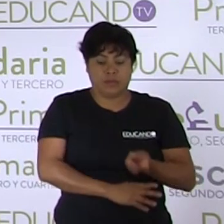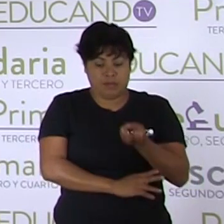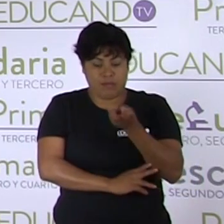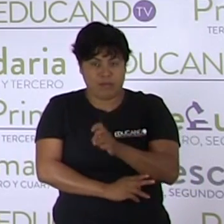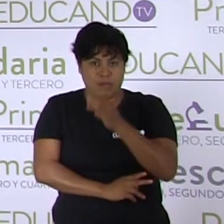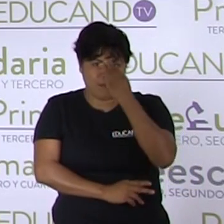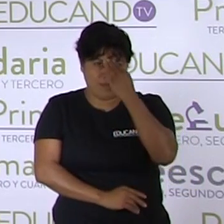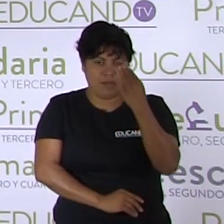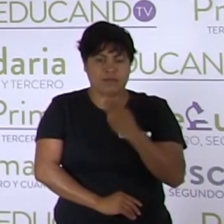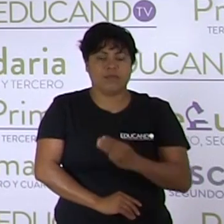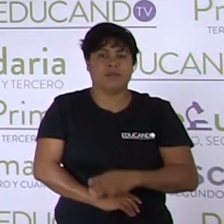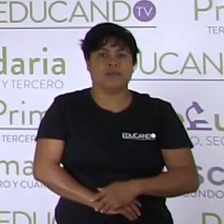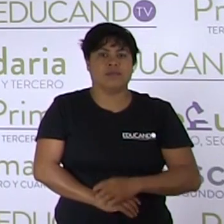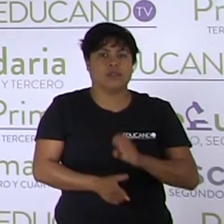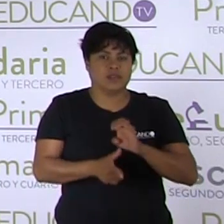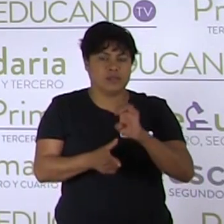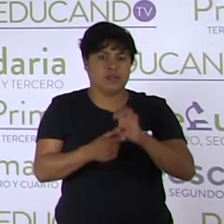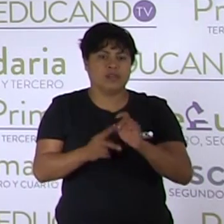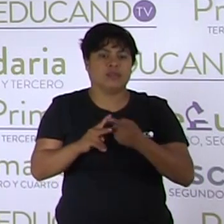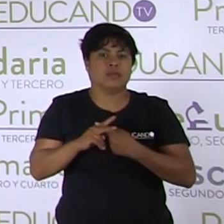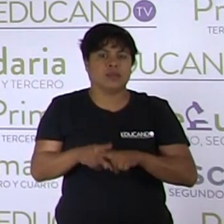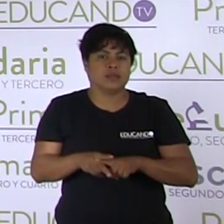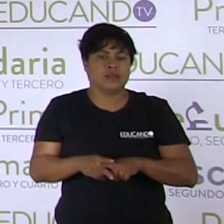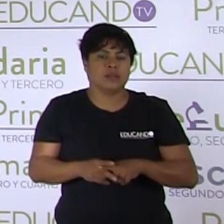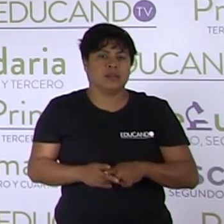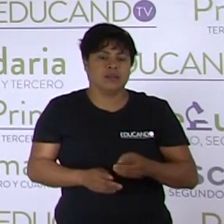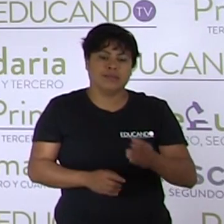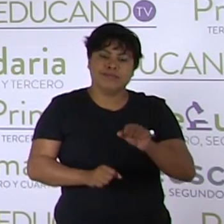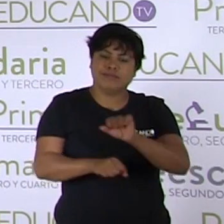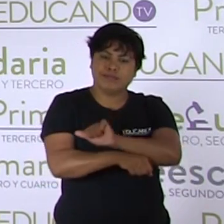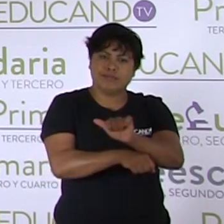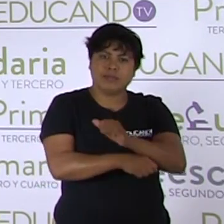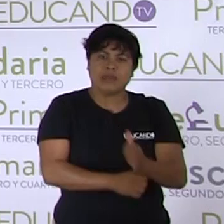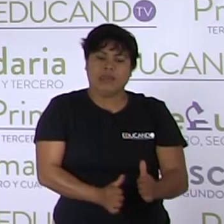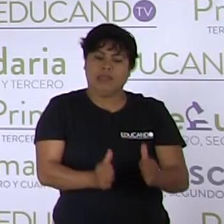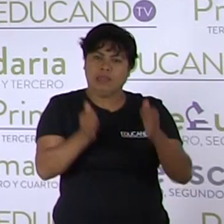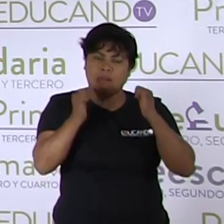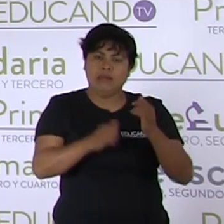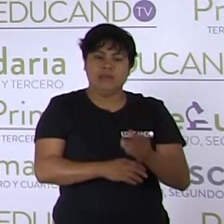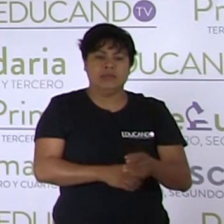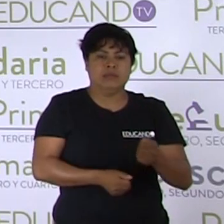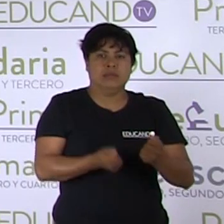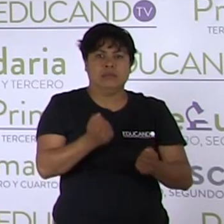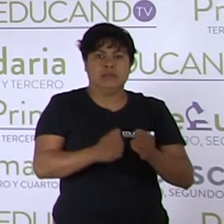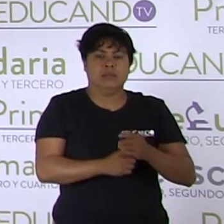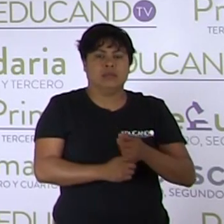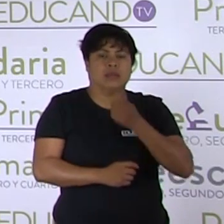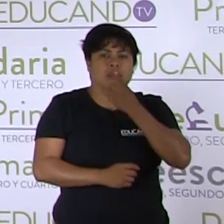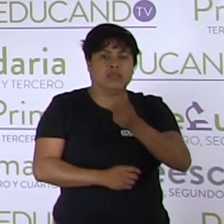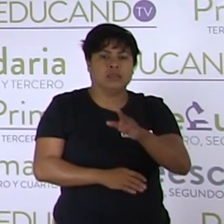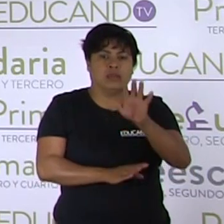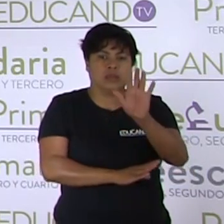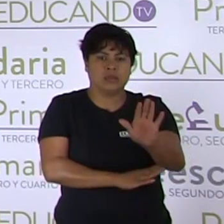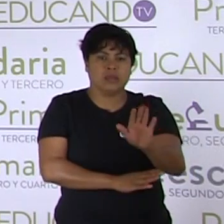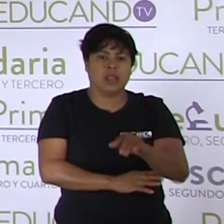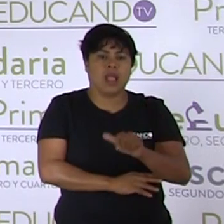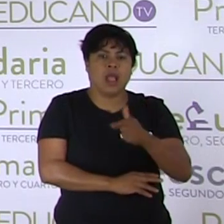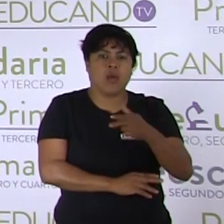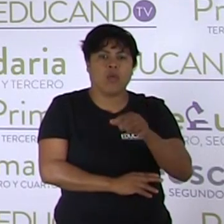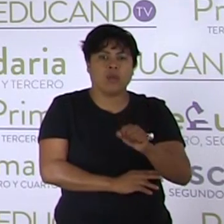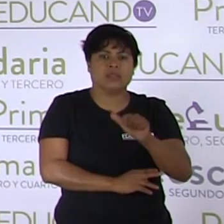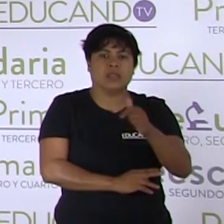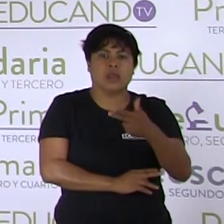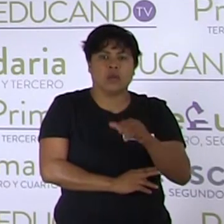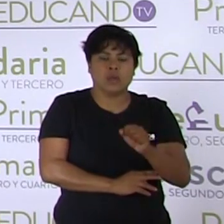mexicano, entonces empieza a manejar de reversa y el mexicano le dice, aguas,